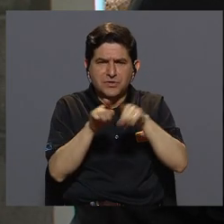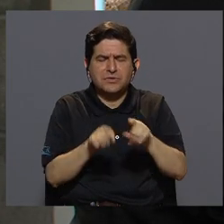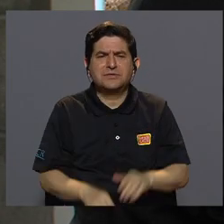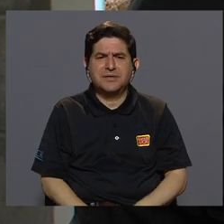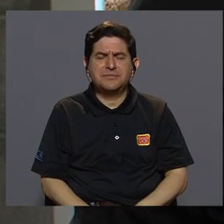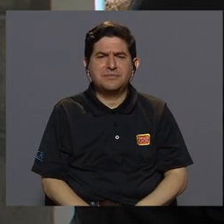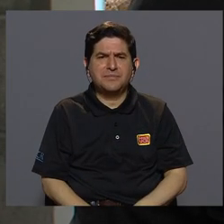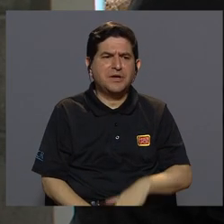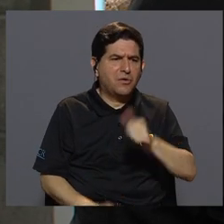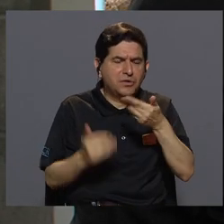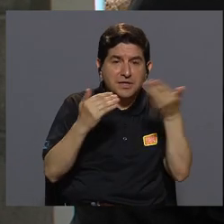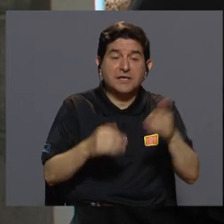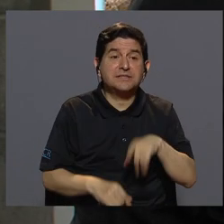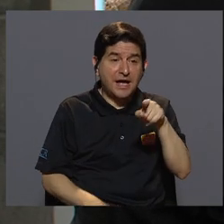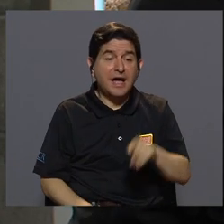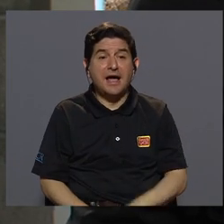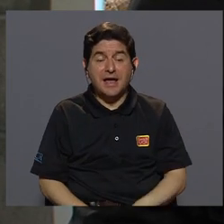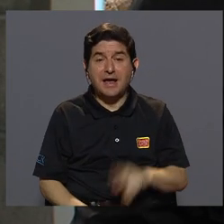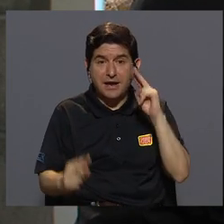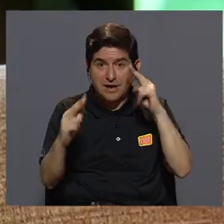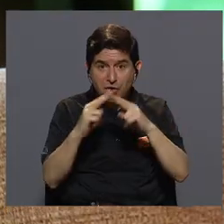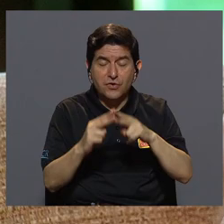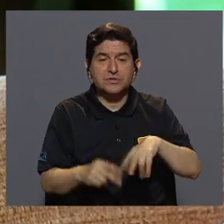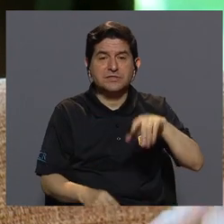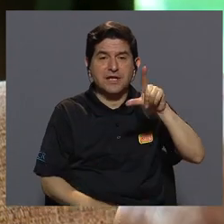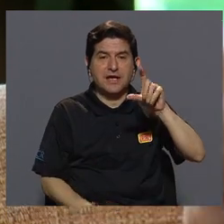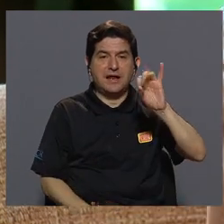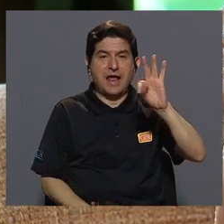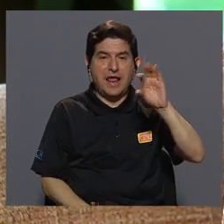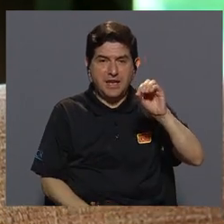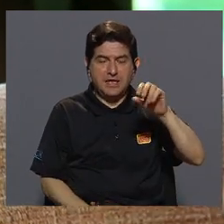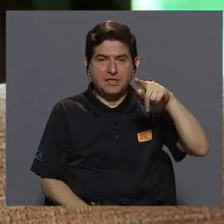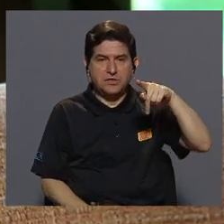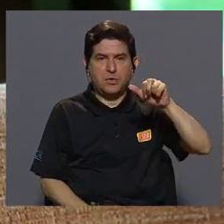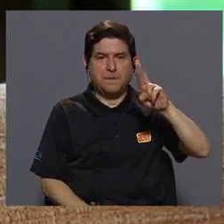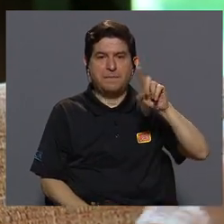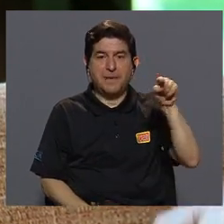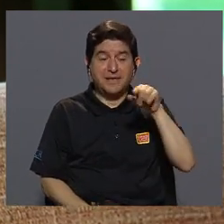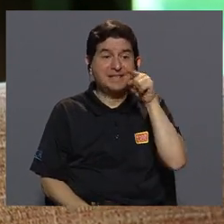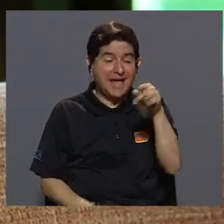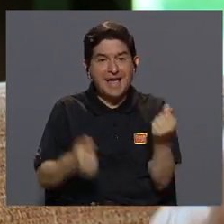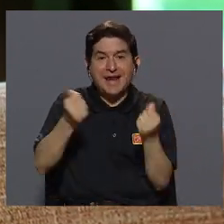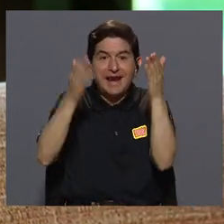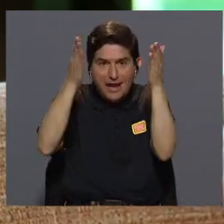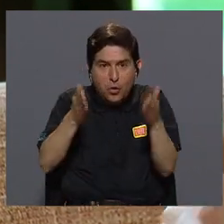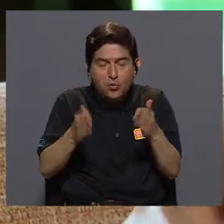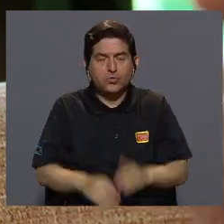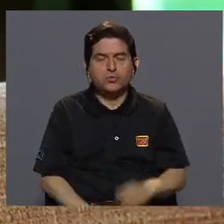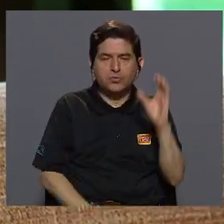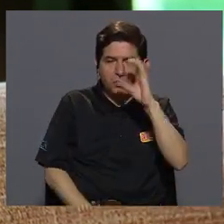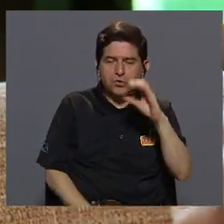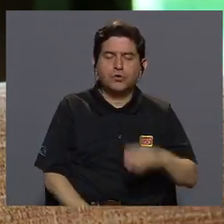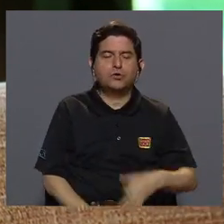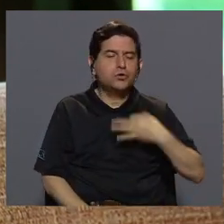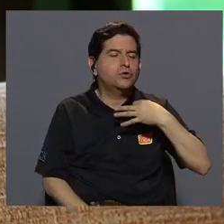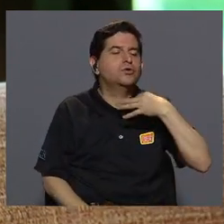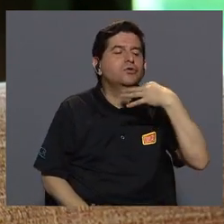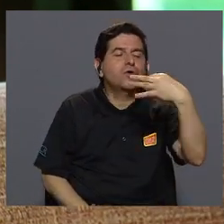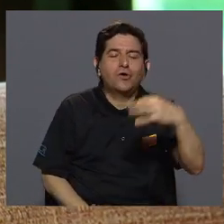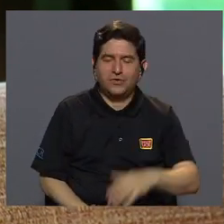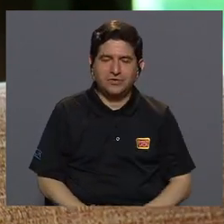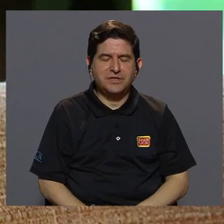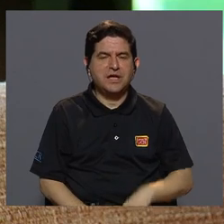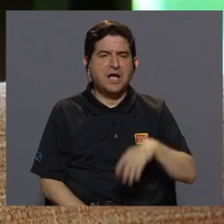Ahí fue cercano de Lito Pérez, ¿verdad? Porque Lito Pérez era el chofer de Rodrigo, que lo recogía todos los